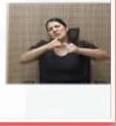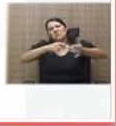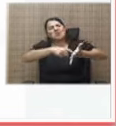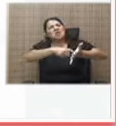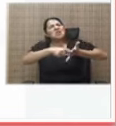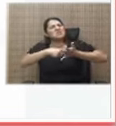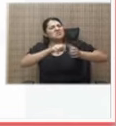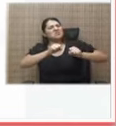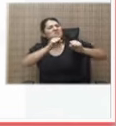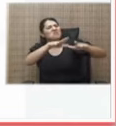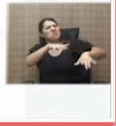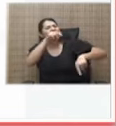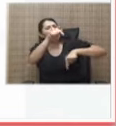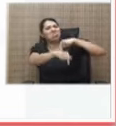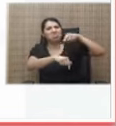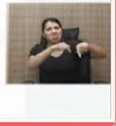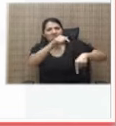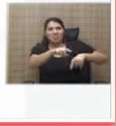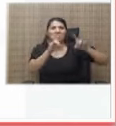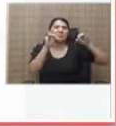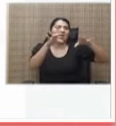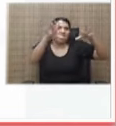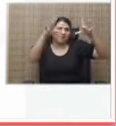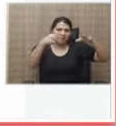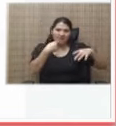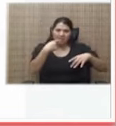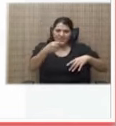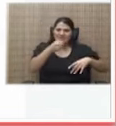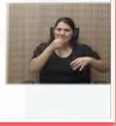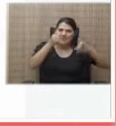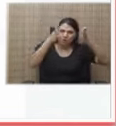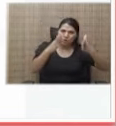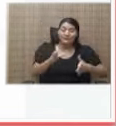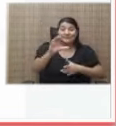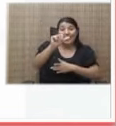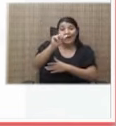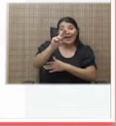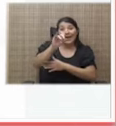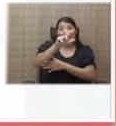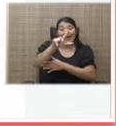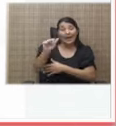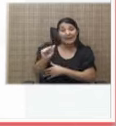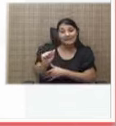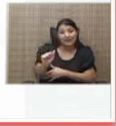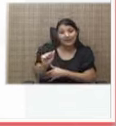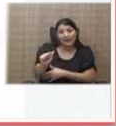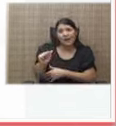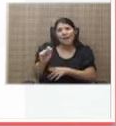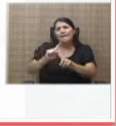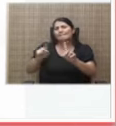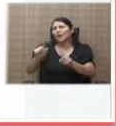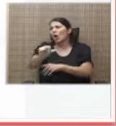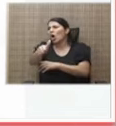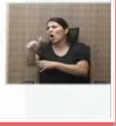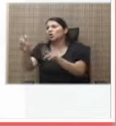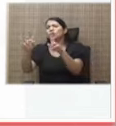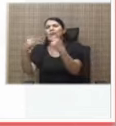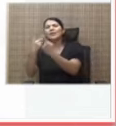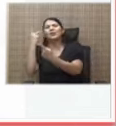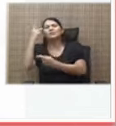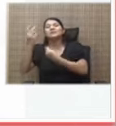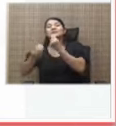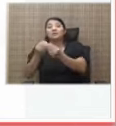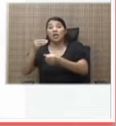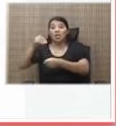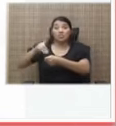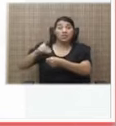y acusaciones horror diría la prensa canaya y la oposición qué haría la diputada Paola nágera